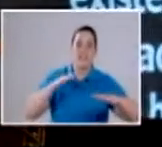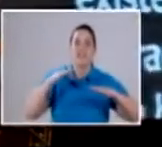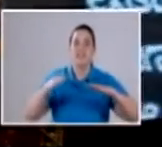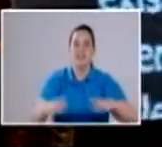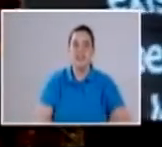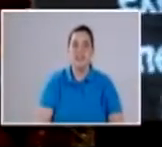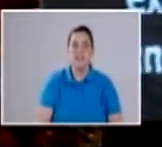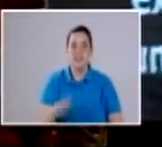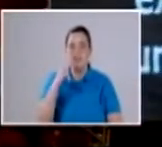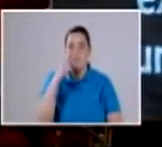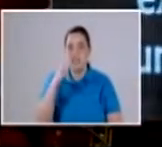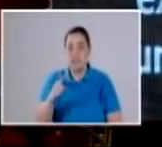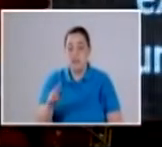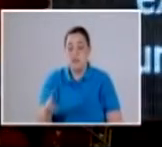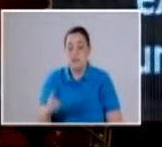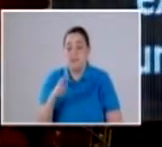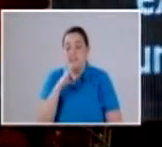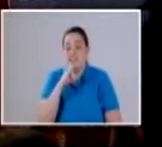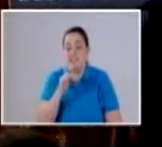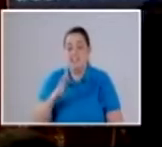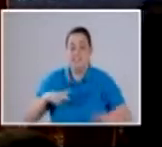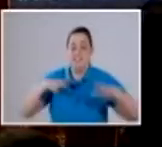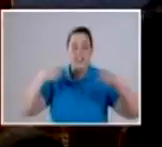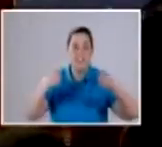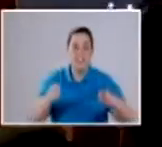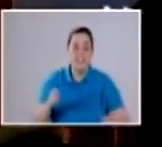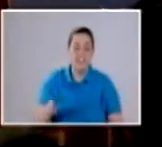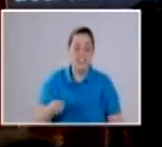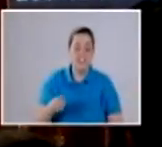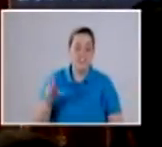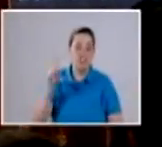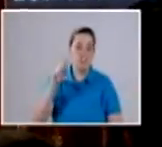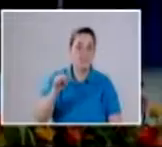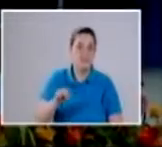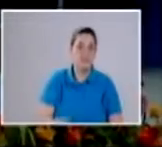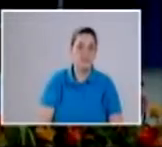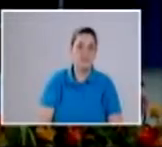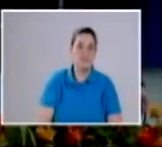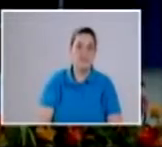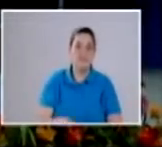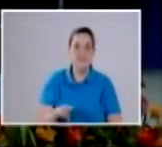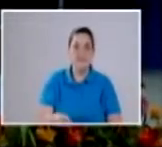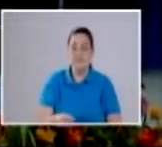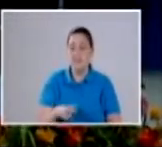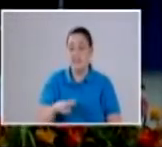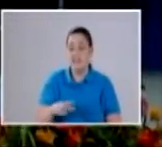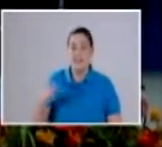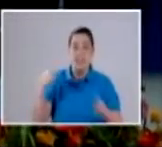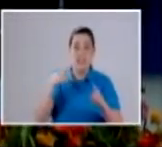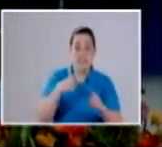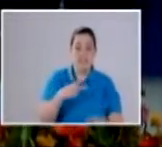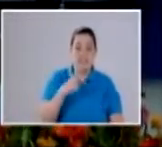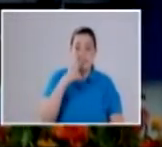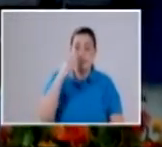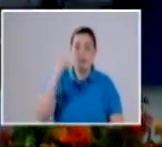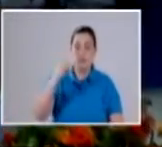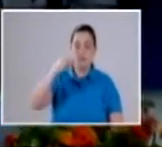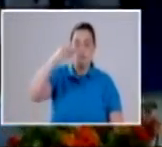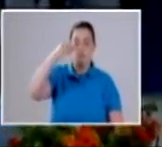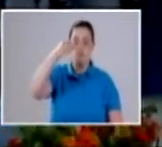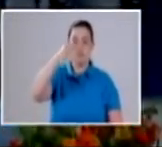Ahí miramos quién es valiente y quién no, hermano. Ahí hasta los hermanos así más recatados, o sea, así,